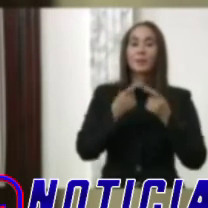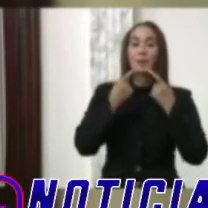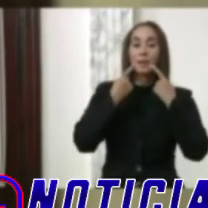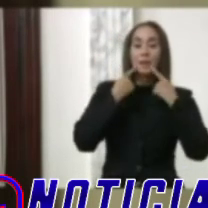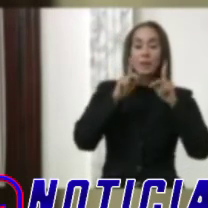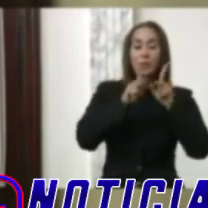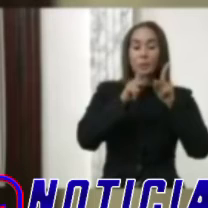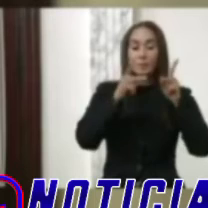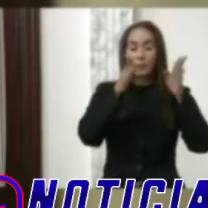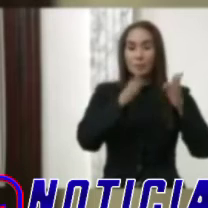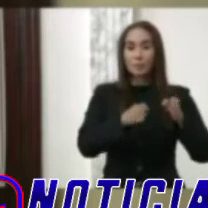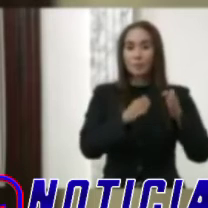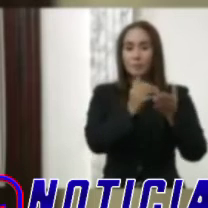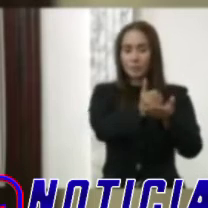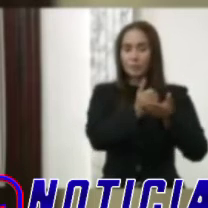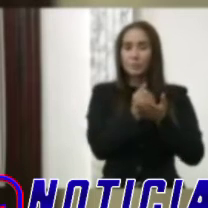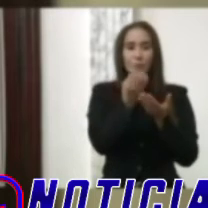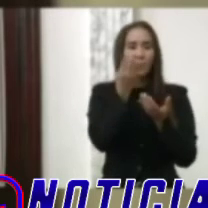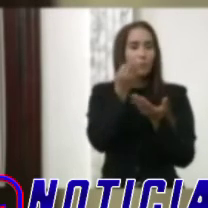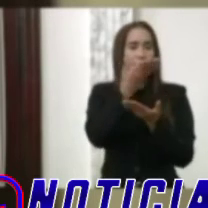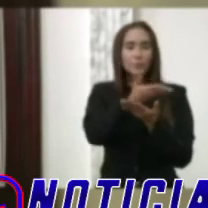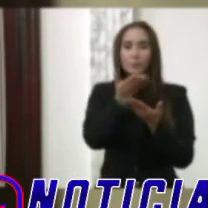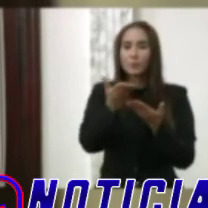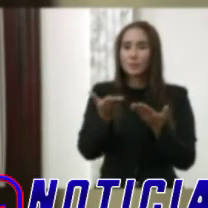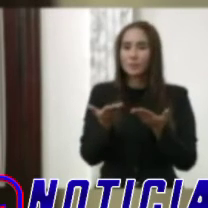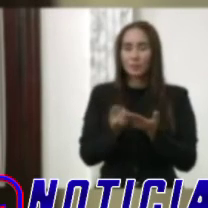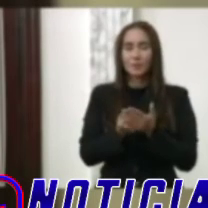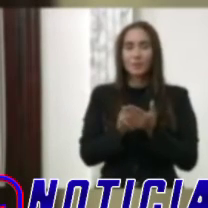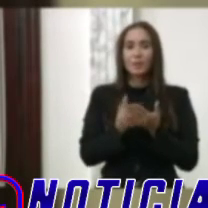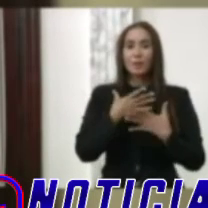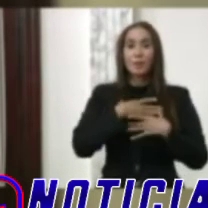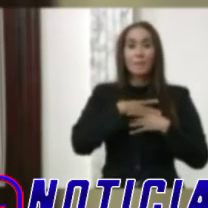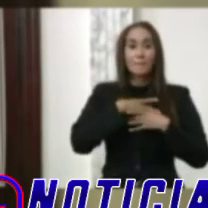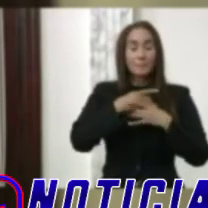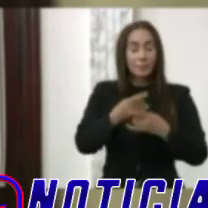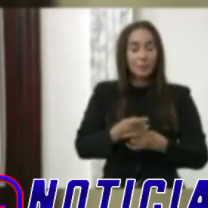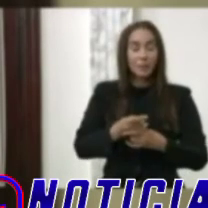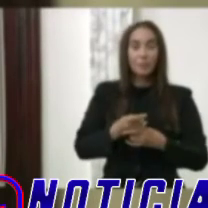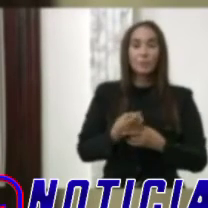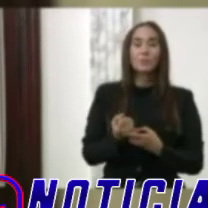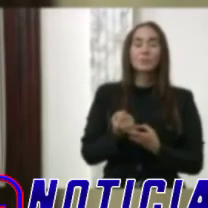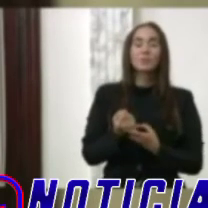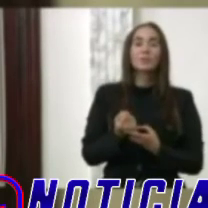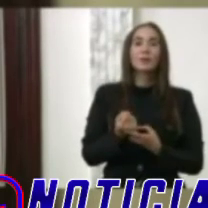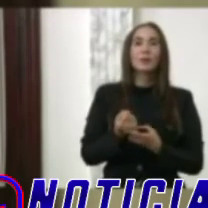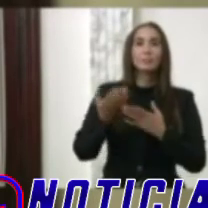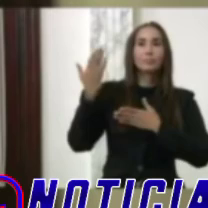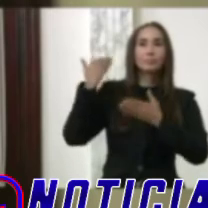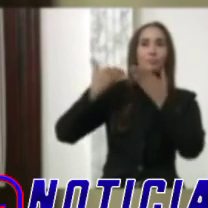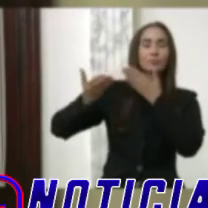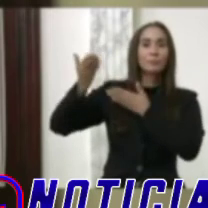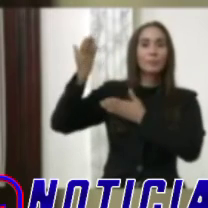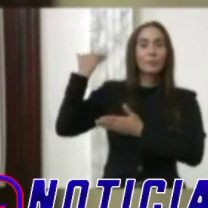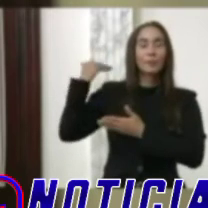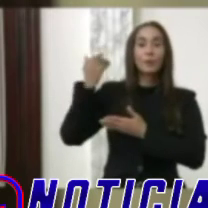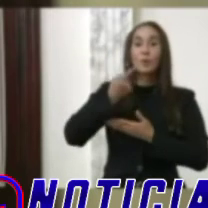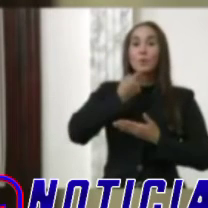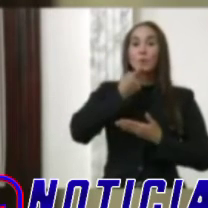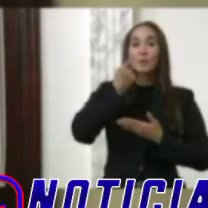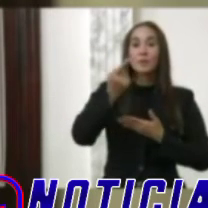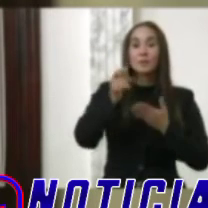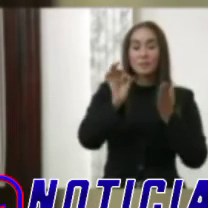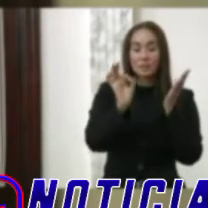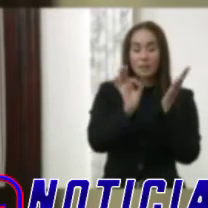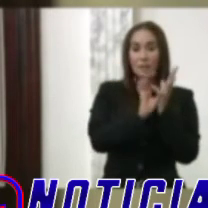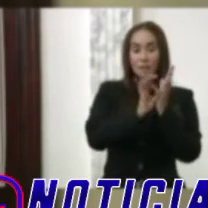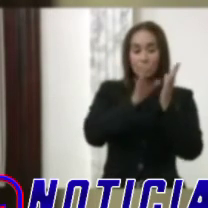sirve para muchas cosas. Me gusta especialmente la antigua y entrañable definición que decía que su función es